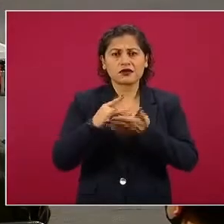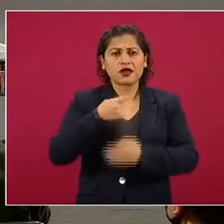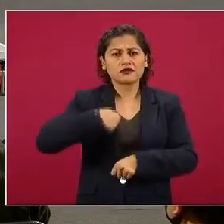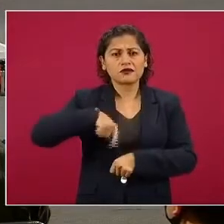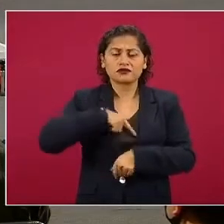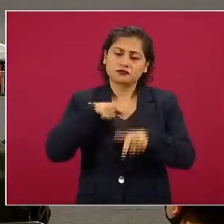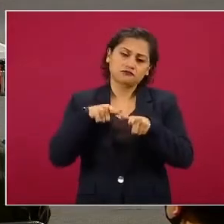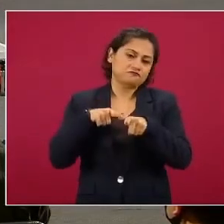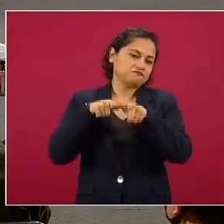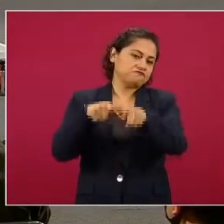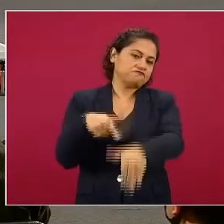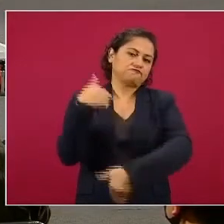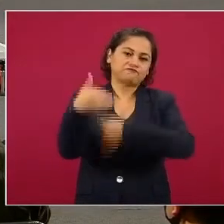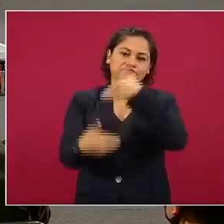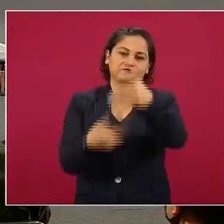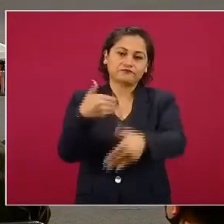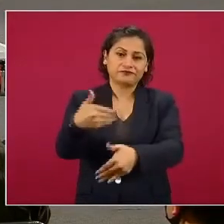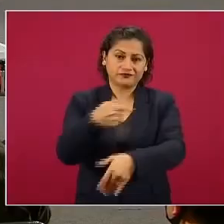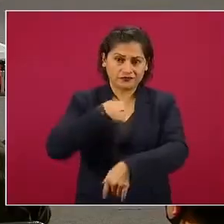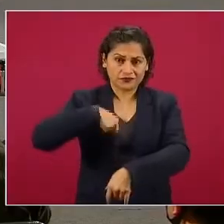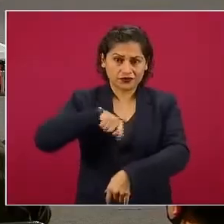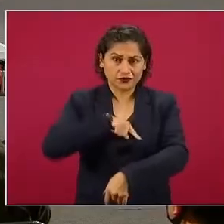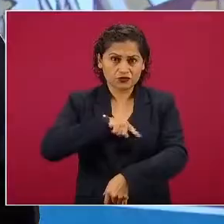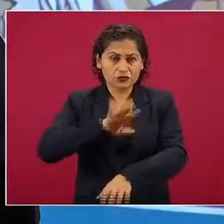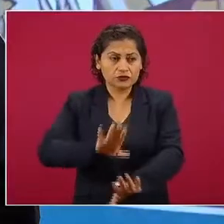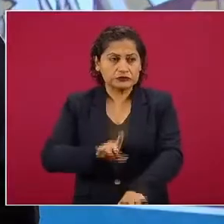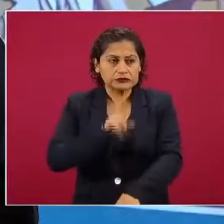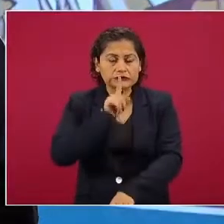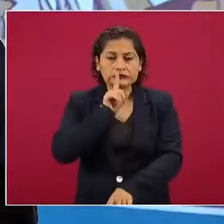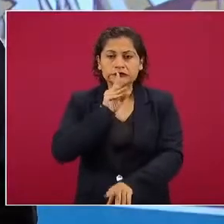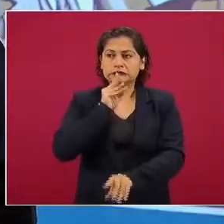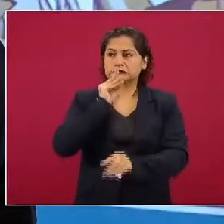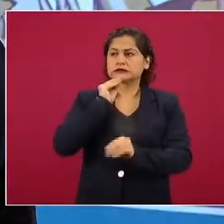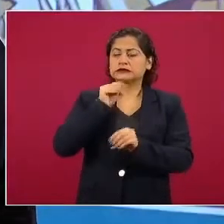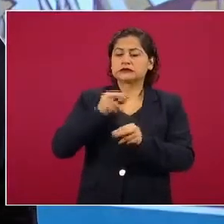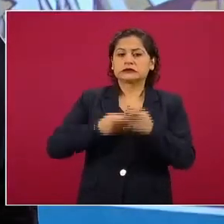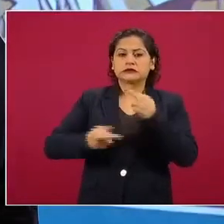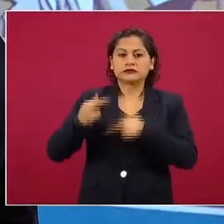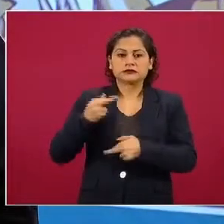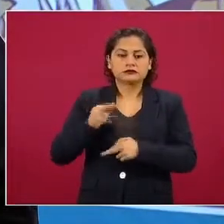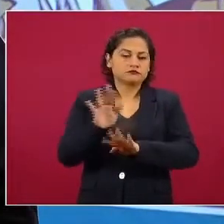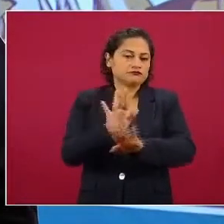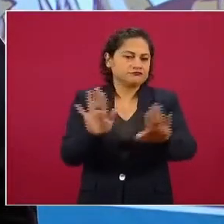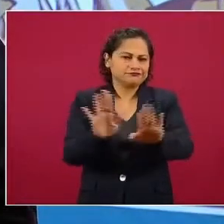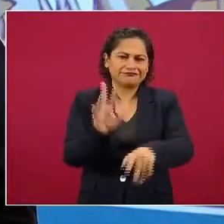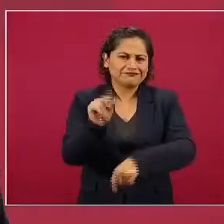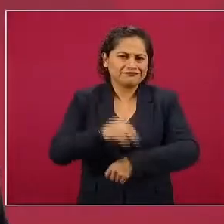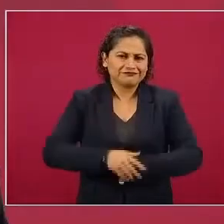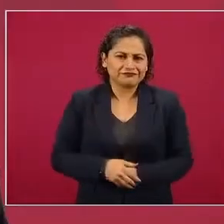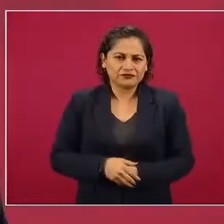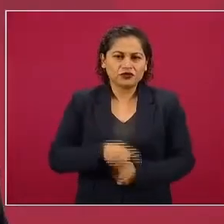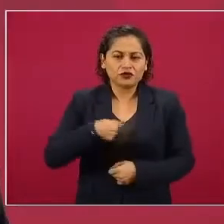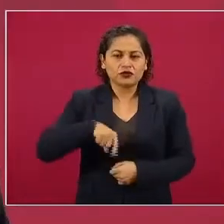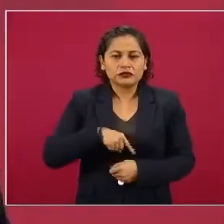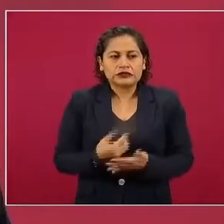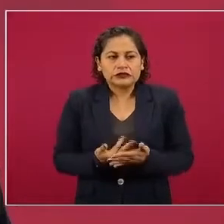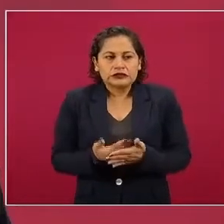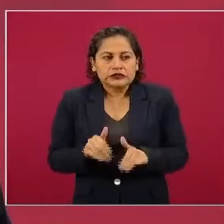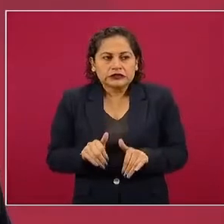no vamos a dar ni un paso atrás, ni siquiera para tomar impulso.